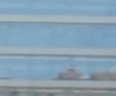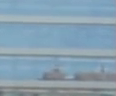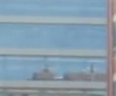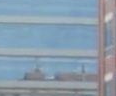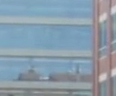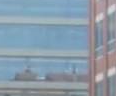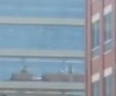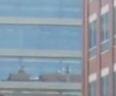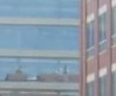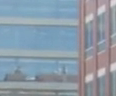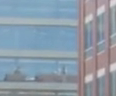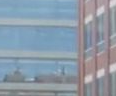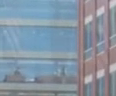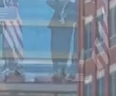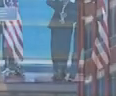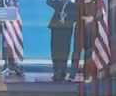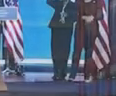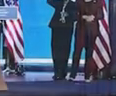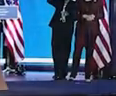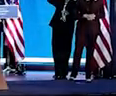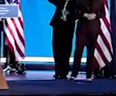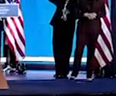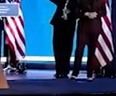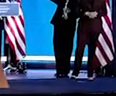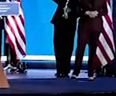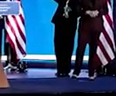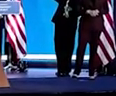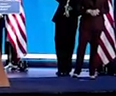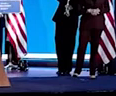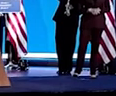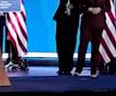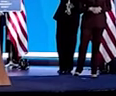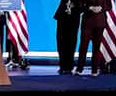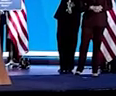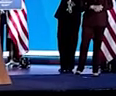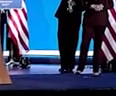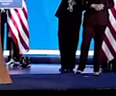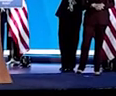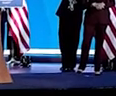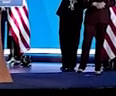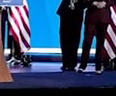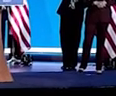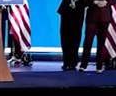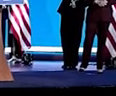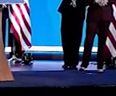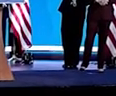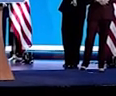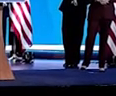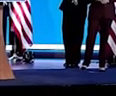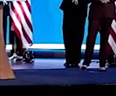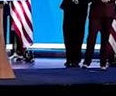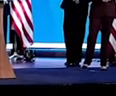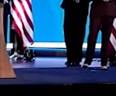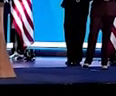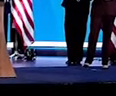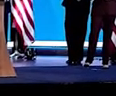iniciado formalmente y presentó a los miembros del equipo de seguridad nacional de su gabinete, quienes enviaron un mensaje que se aleja del principio